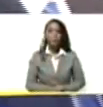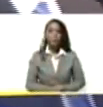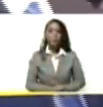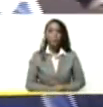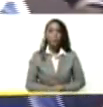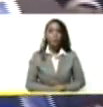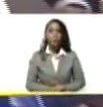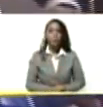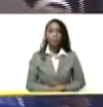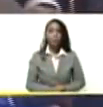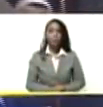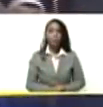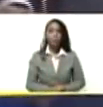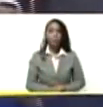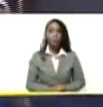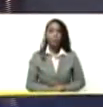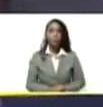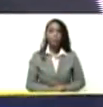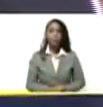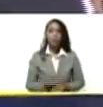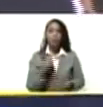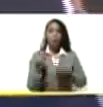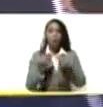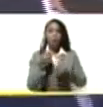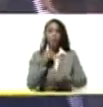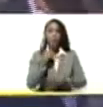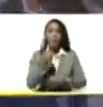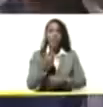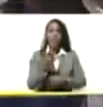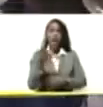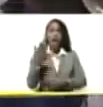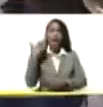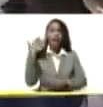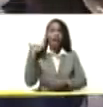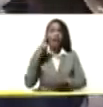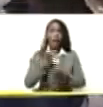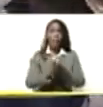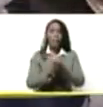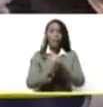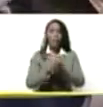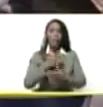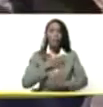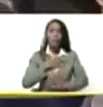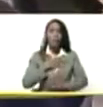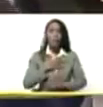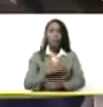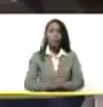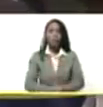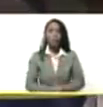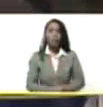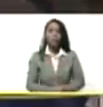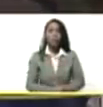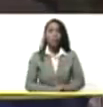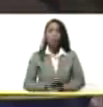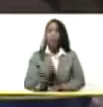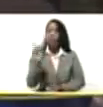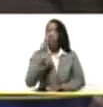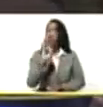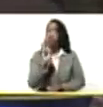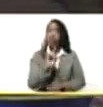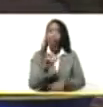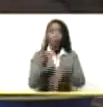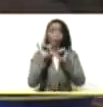mucho hay que seguir haciendo mucho hay que seguir diciendo y mucho